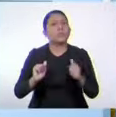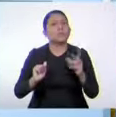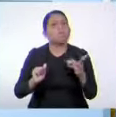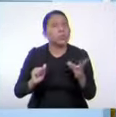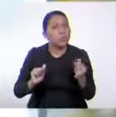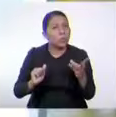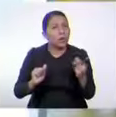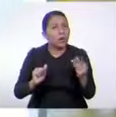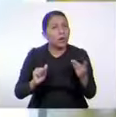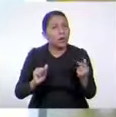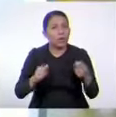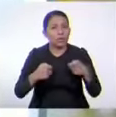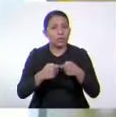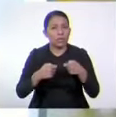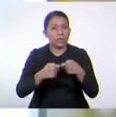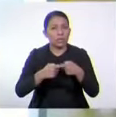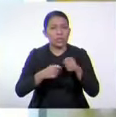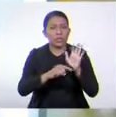tiene?